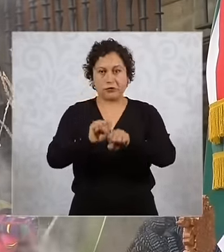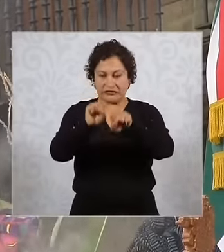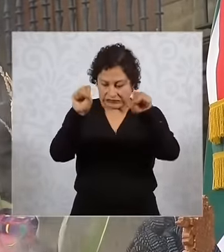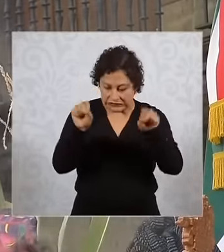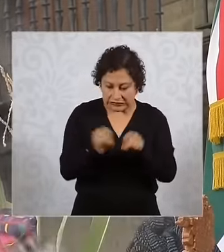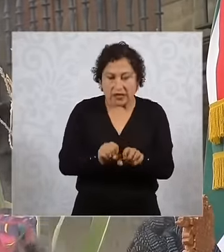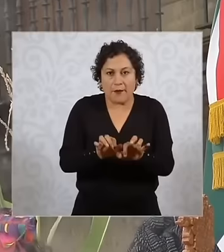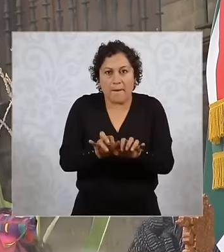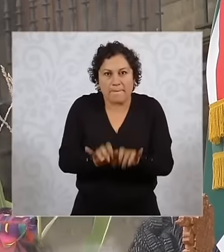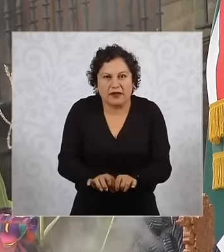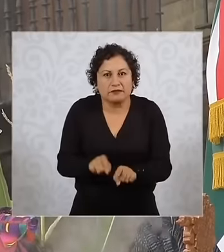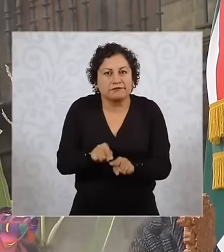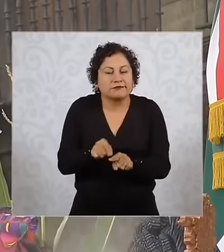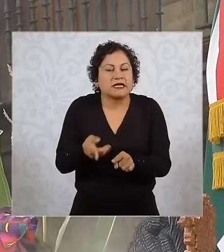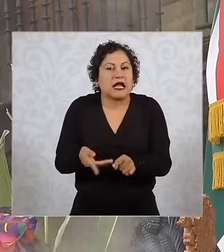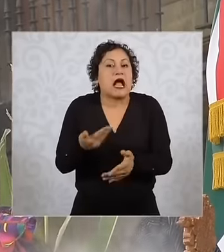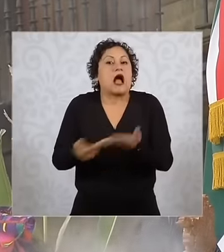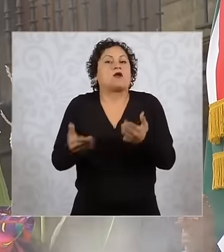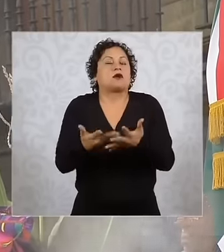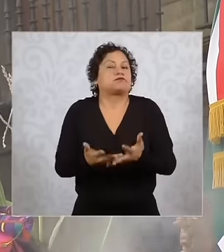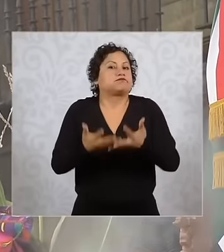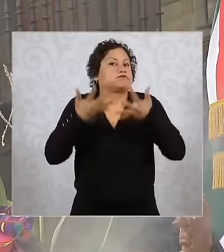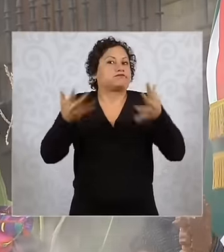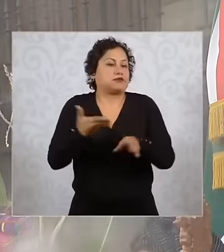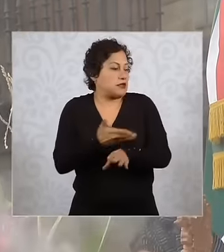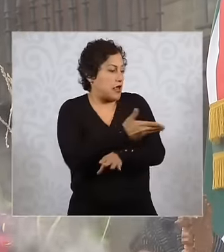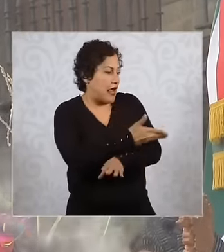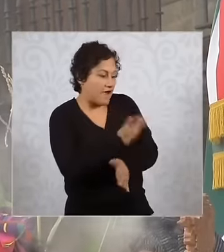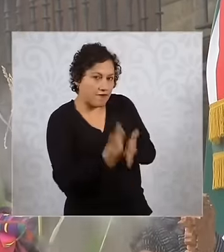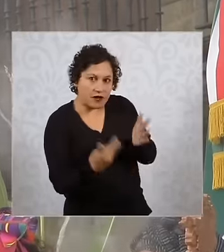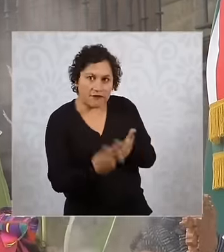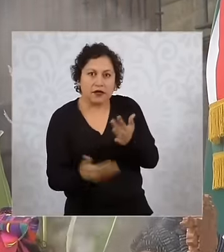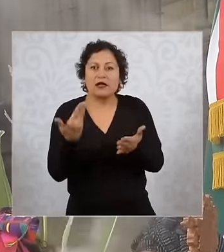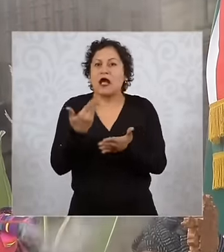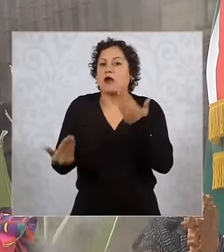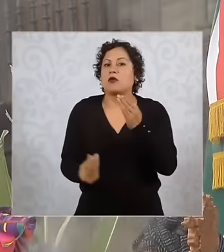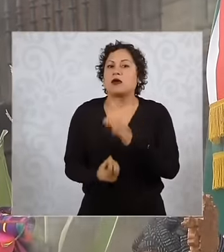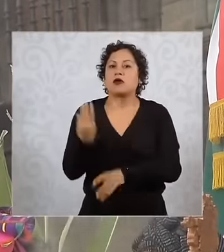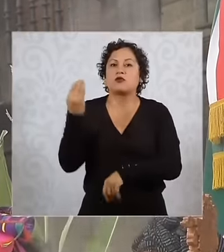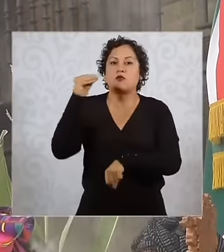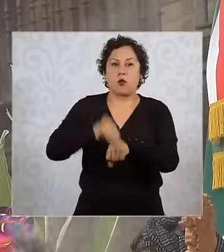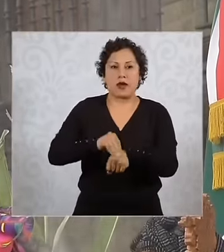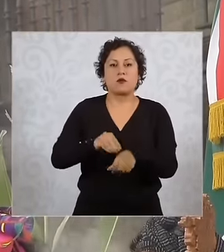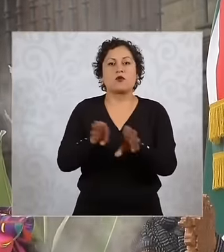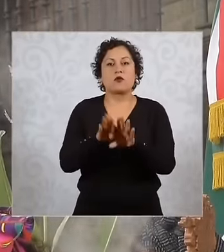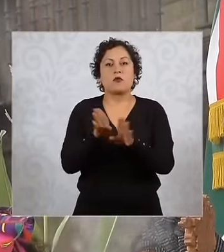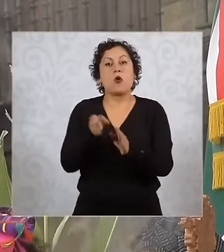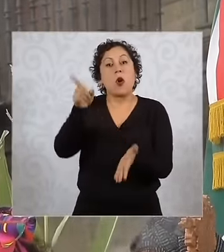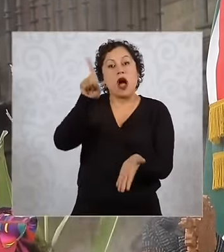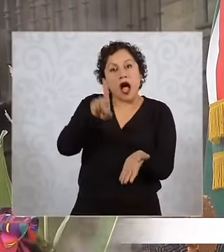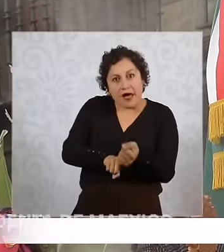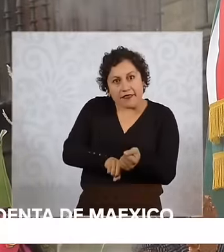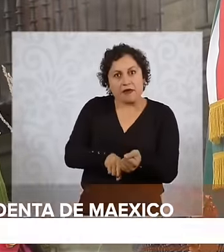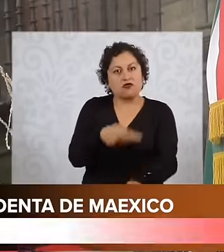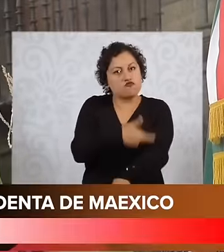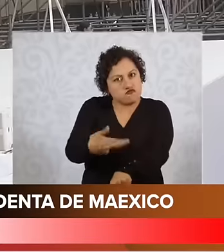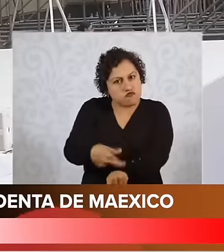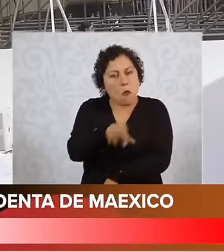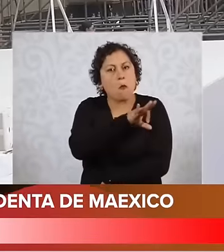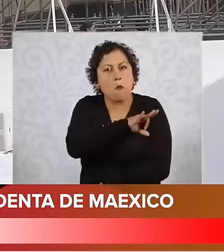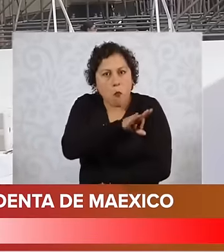de nuestra historia. Que viaje los papeles en línea, no que hagan fila a las